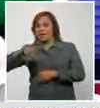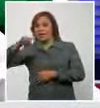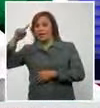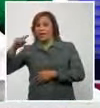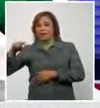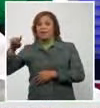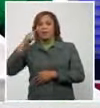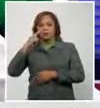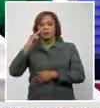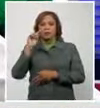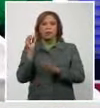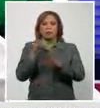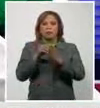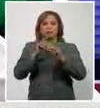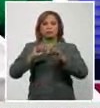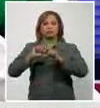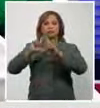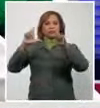poner ahora,